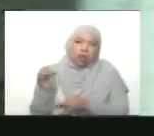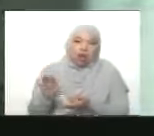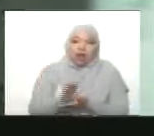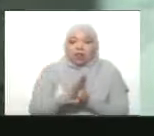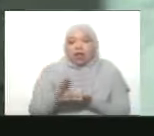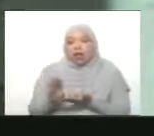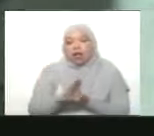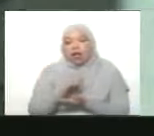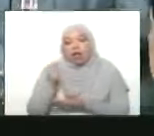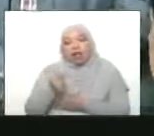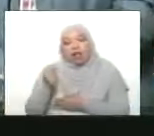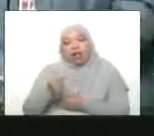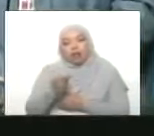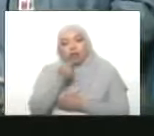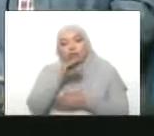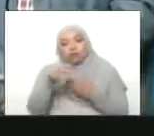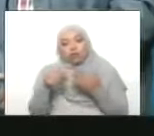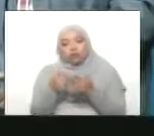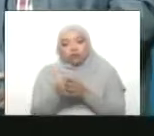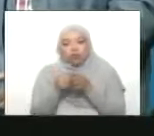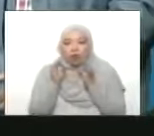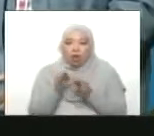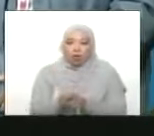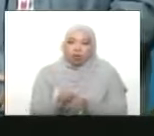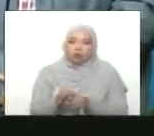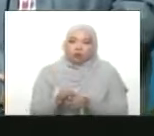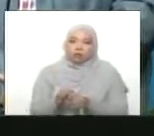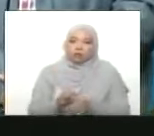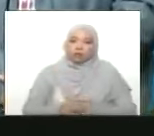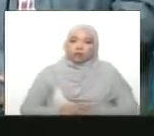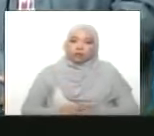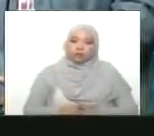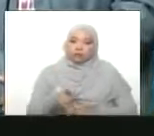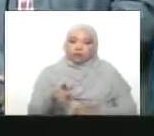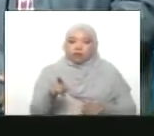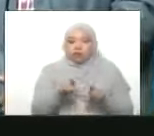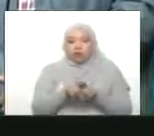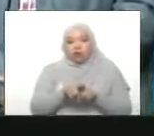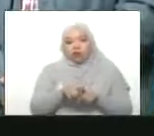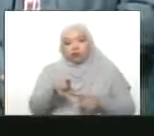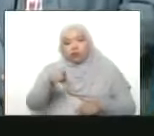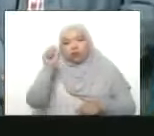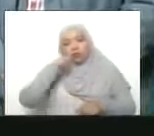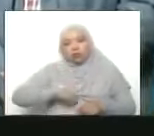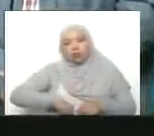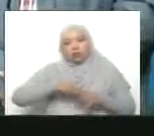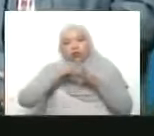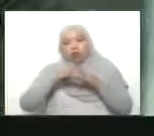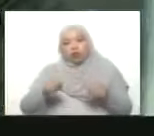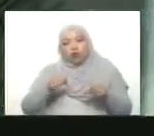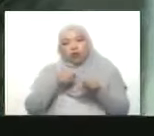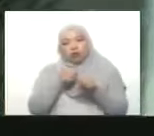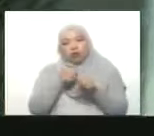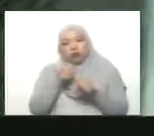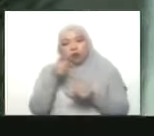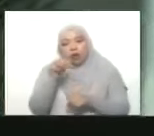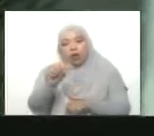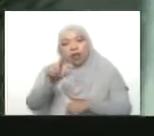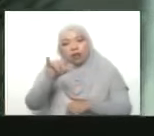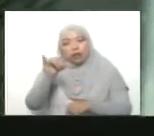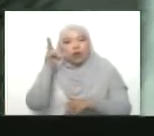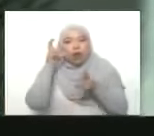tarea diaria que tenemos que todos cumplir. Sí. Y yo sé que tú la estás cumpliendo. Todos lo estamos cumpliendo porque Ali, uno